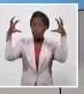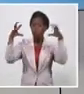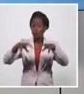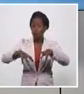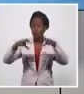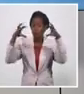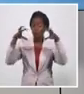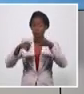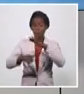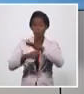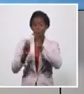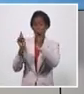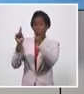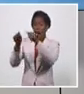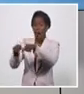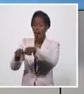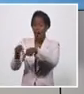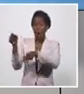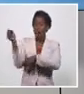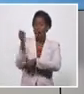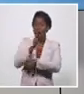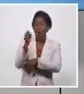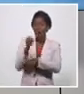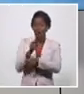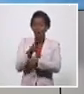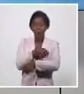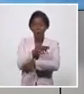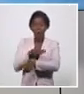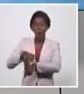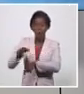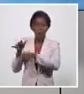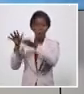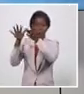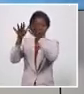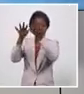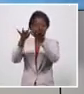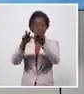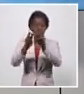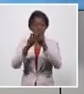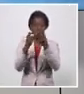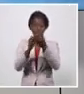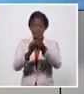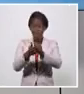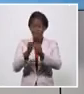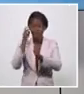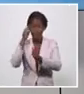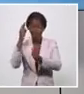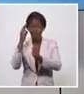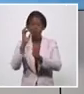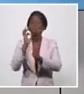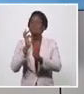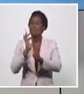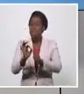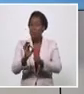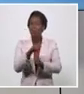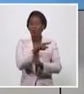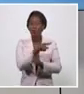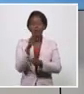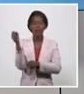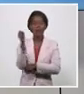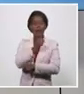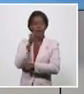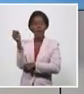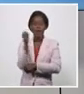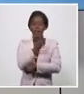presidente cubano y con parabienes acogieron su presencia en la ciudad deportiva. No es propósito de esta reflexión que hoy hacemos